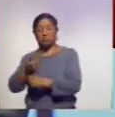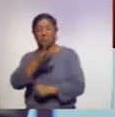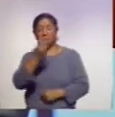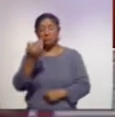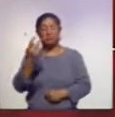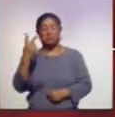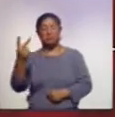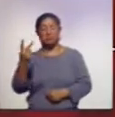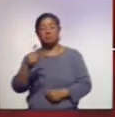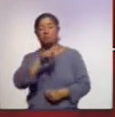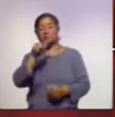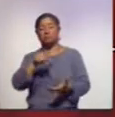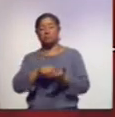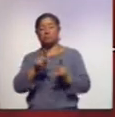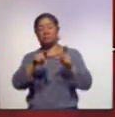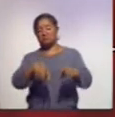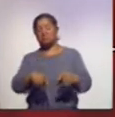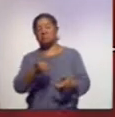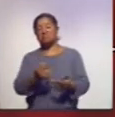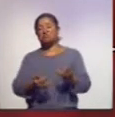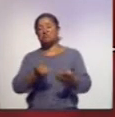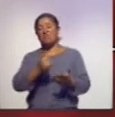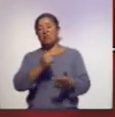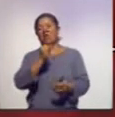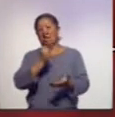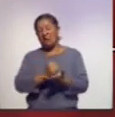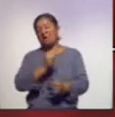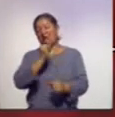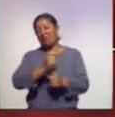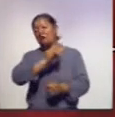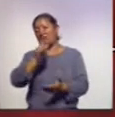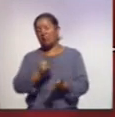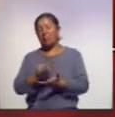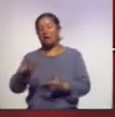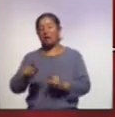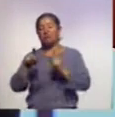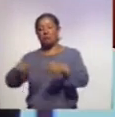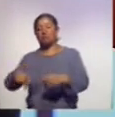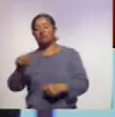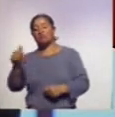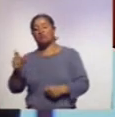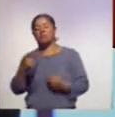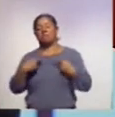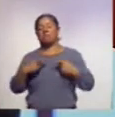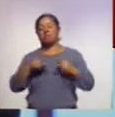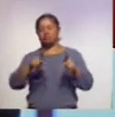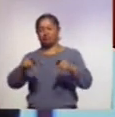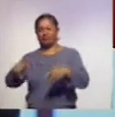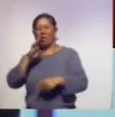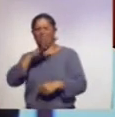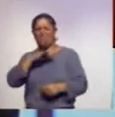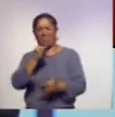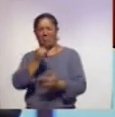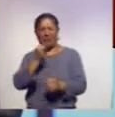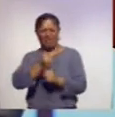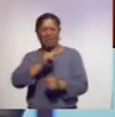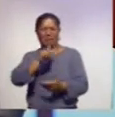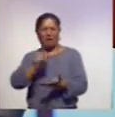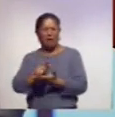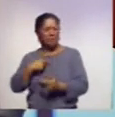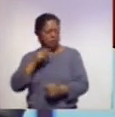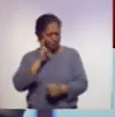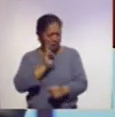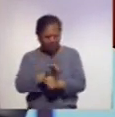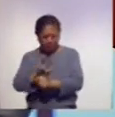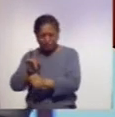y 594 fosas clandestinas. Al presentar en conferencia de prensa el informe sobre el Registro Nacional de Fosas y Verificación de Cuerpos, dijo